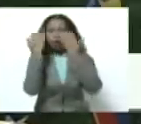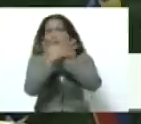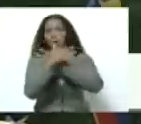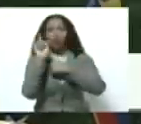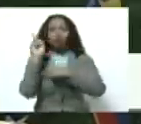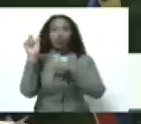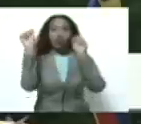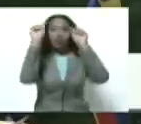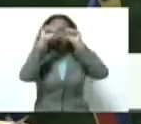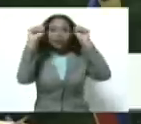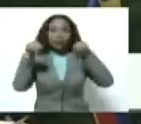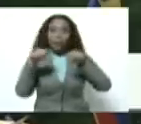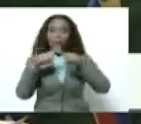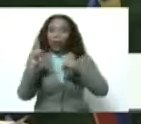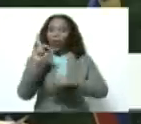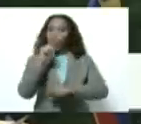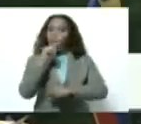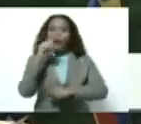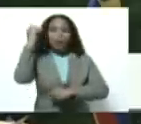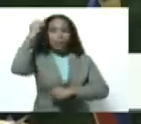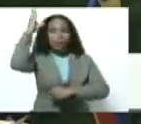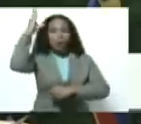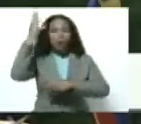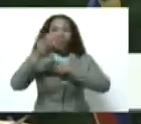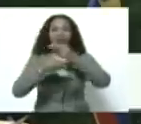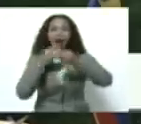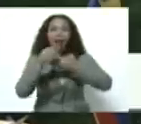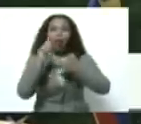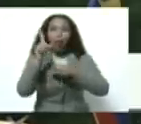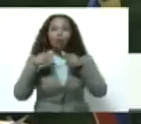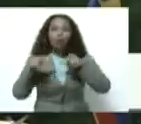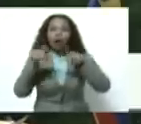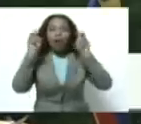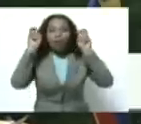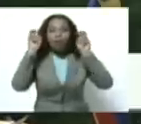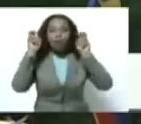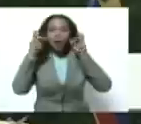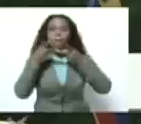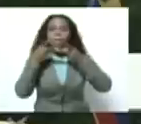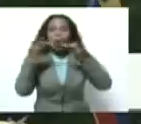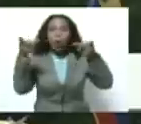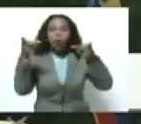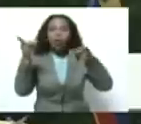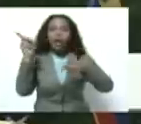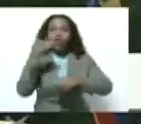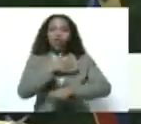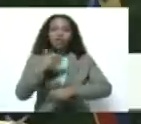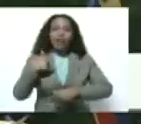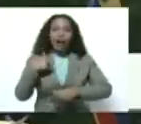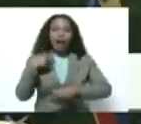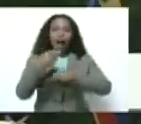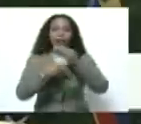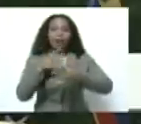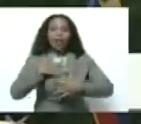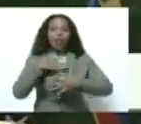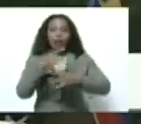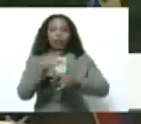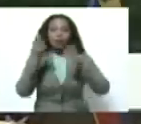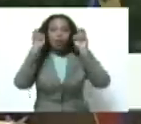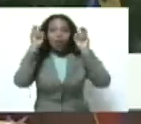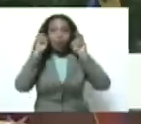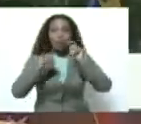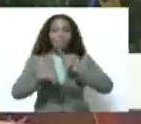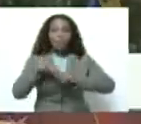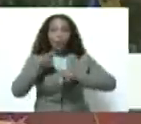sistema, pero no son capaces de asegurar un espacio plural. Pretenden estar interesados en una relación